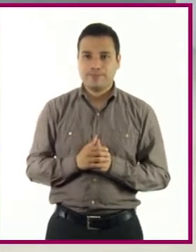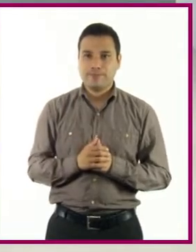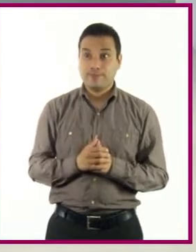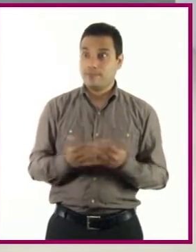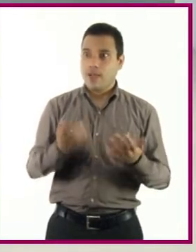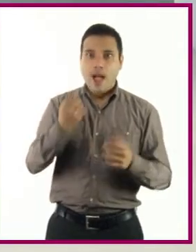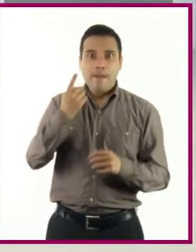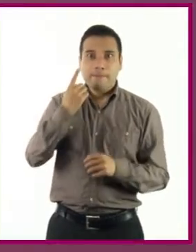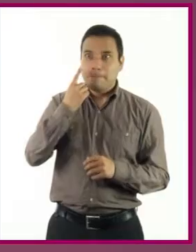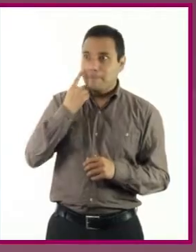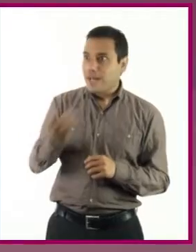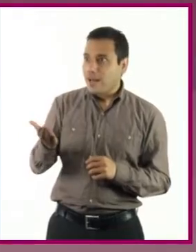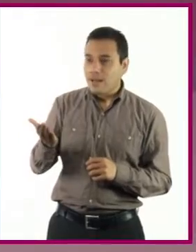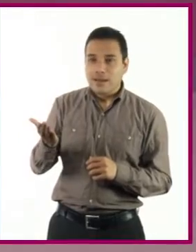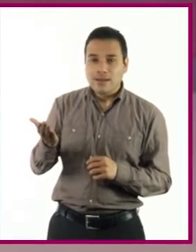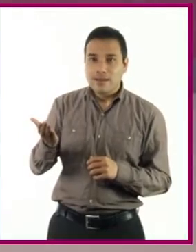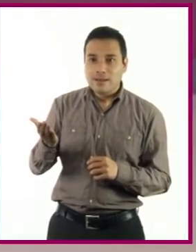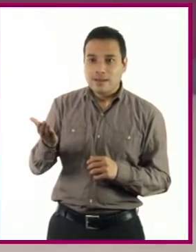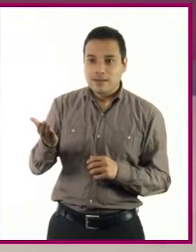¡Mire, maestra!